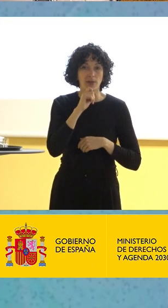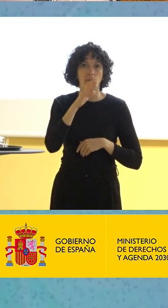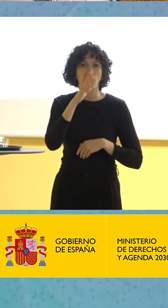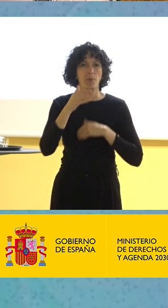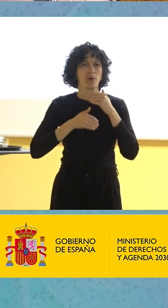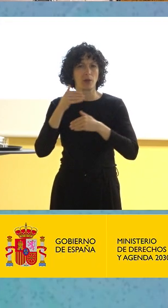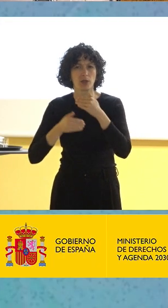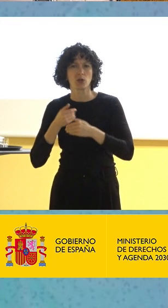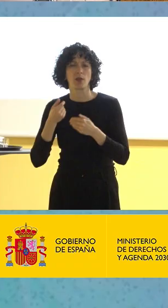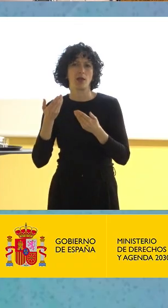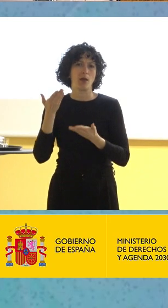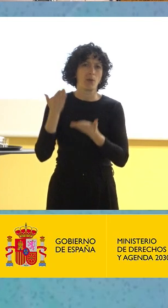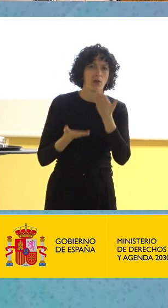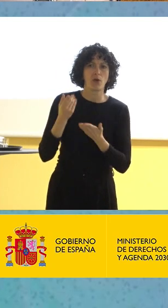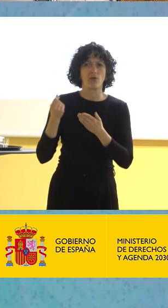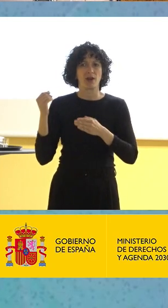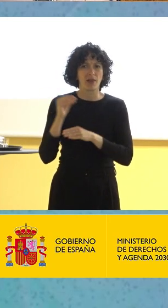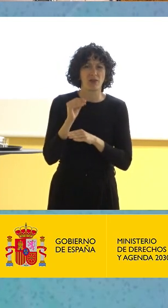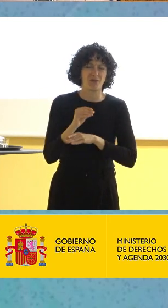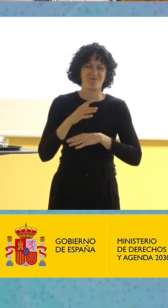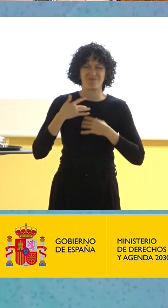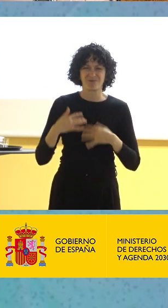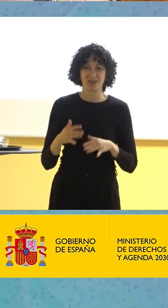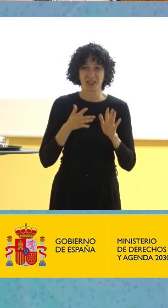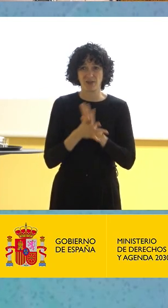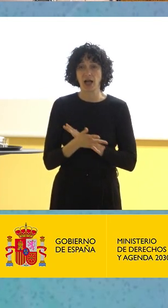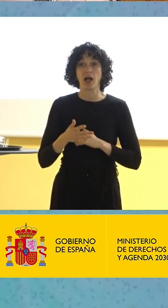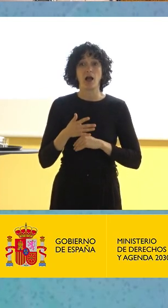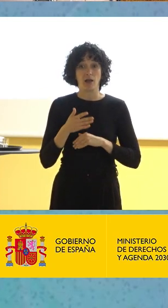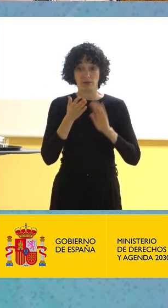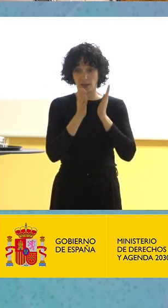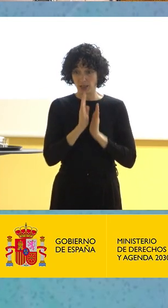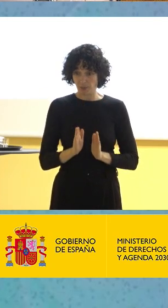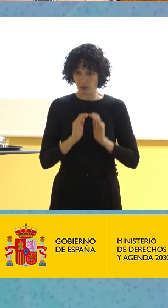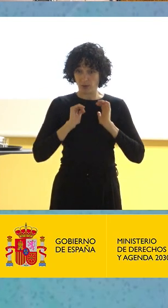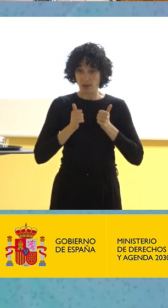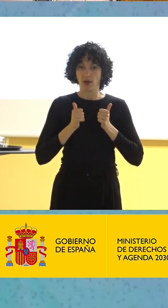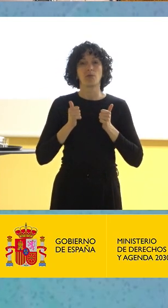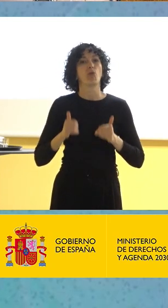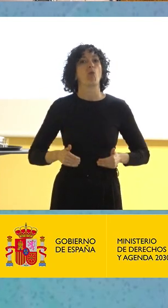etcétera, que hacen que este acceso a los tratamientos todavía se prolongue más.